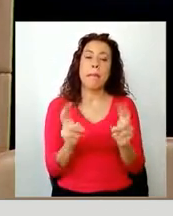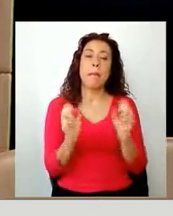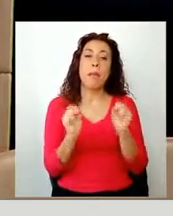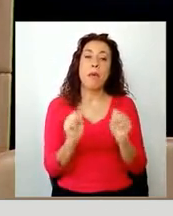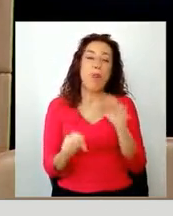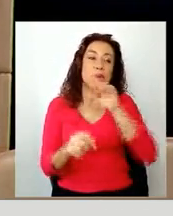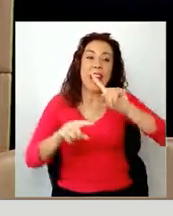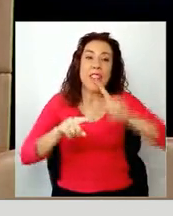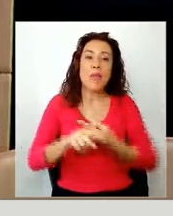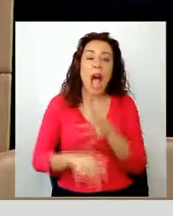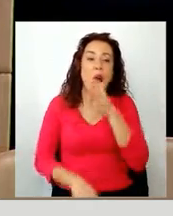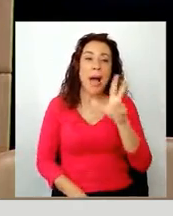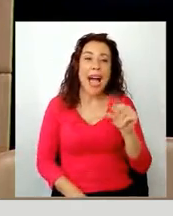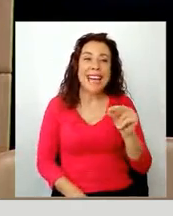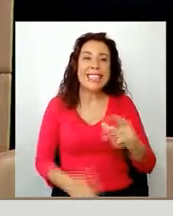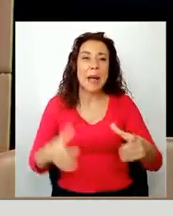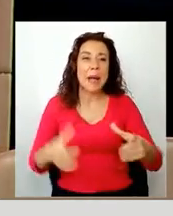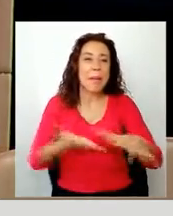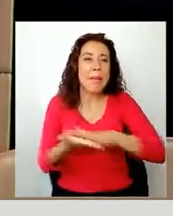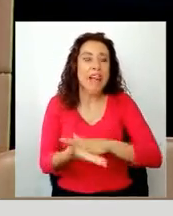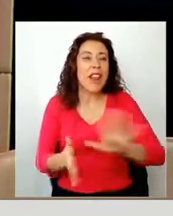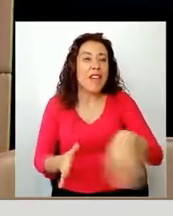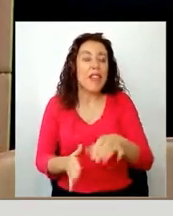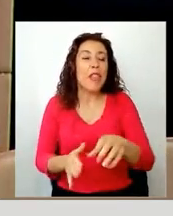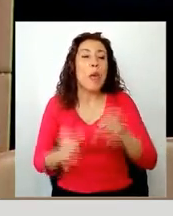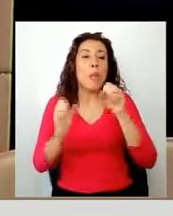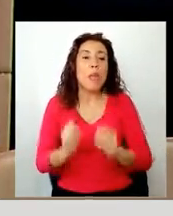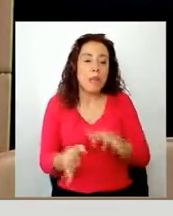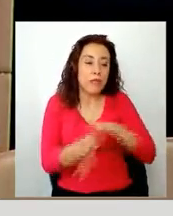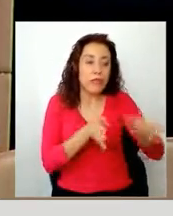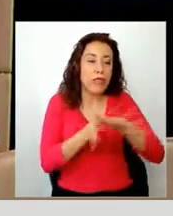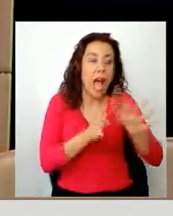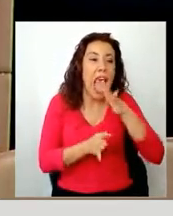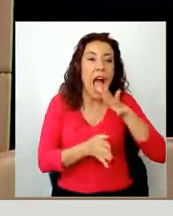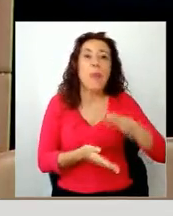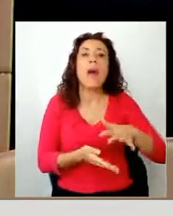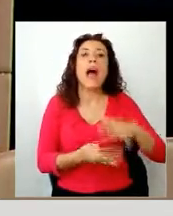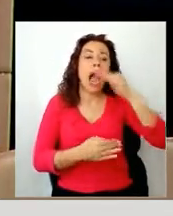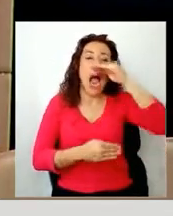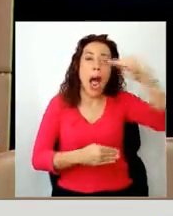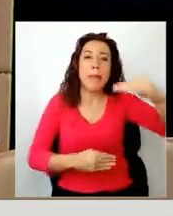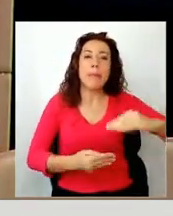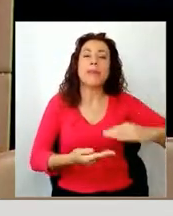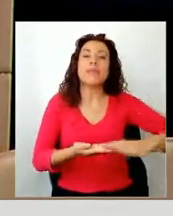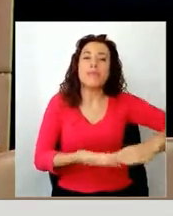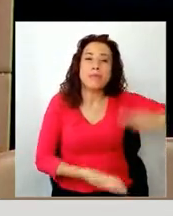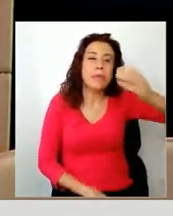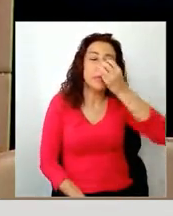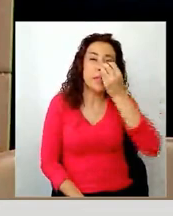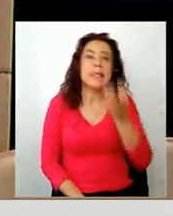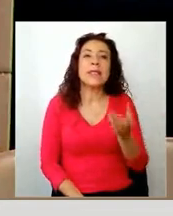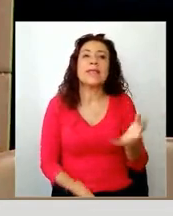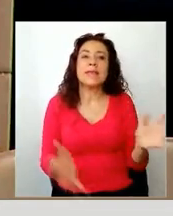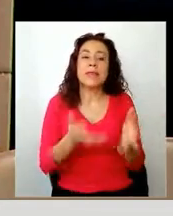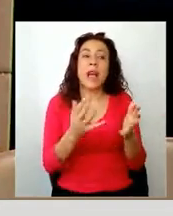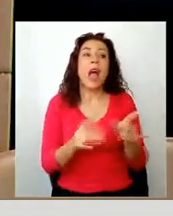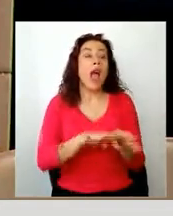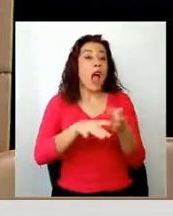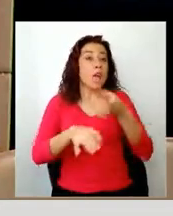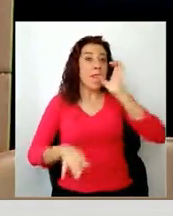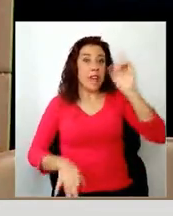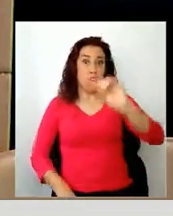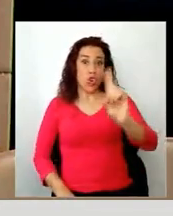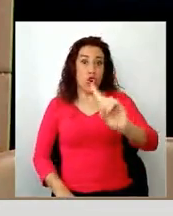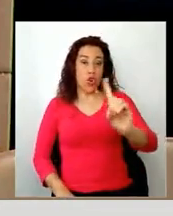grises para fines Silva silvas agropecuarios y excluye los usos de que pueden perjudicar nuestra salud la